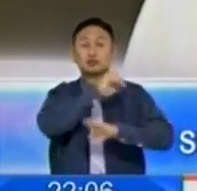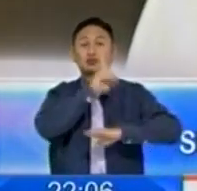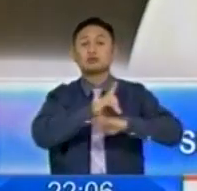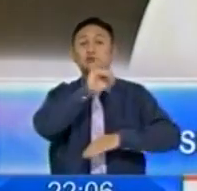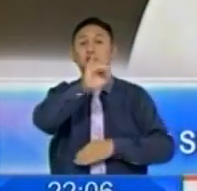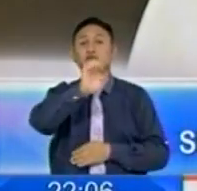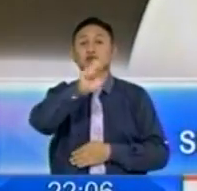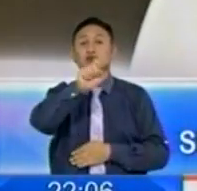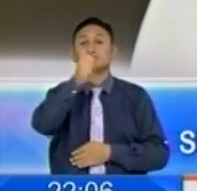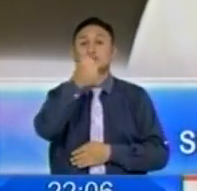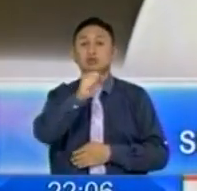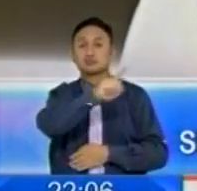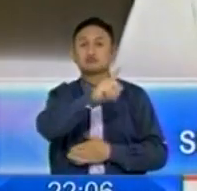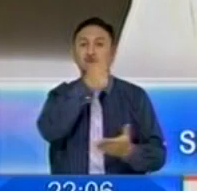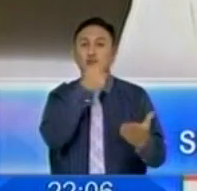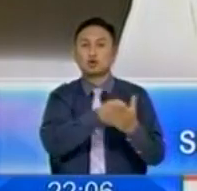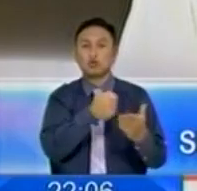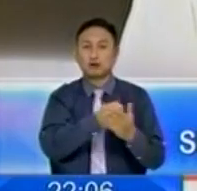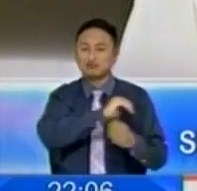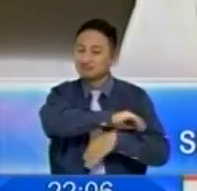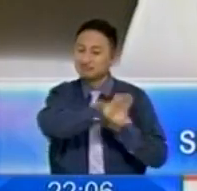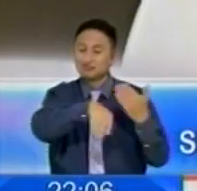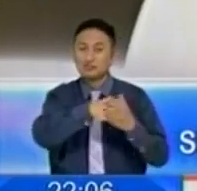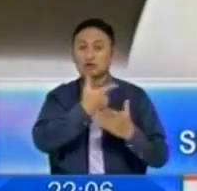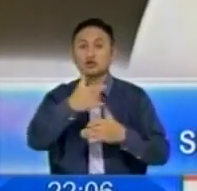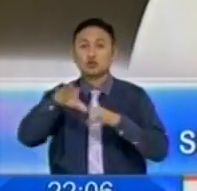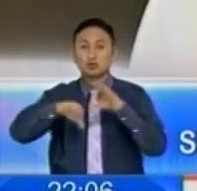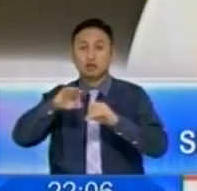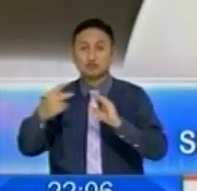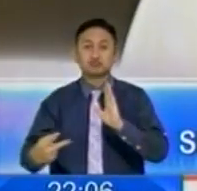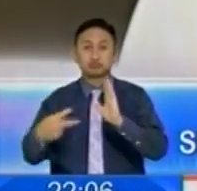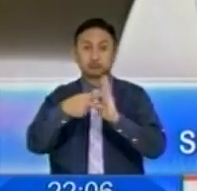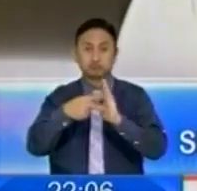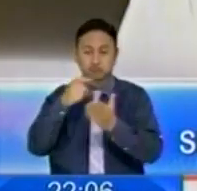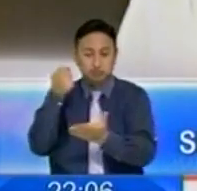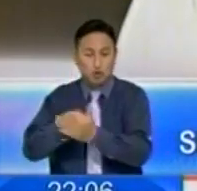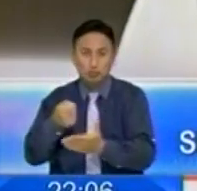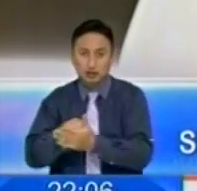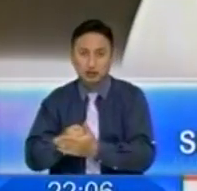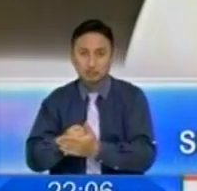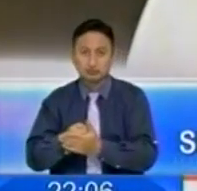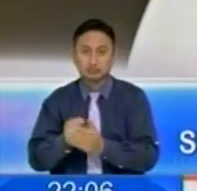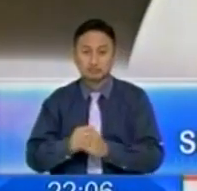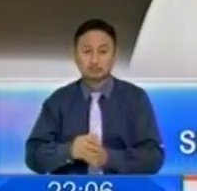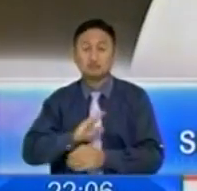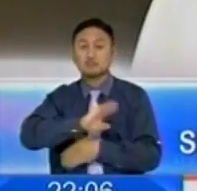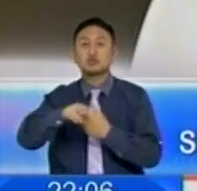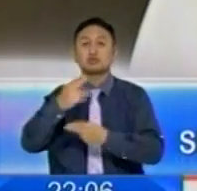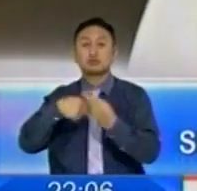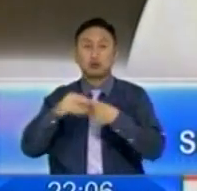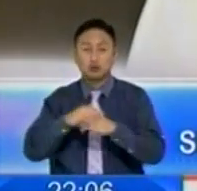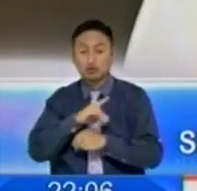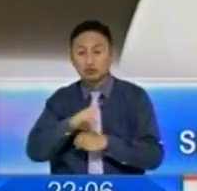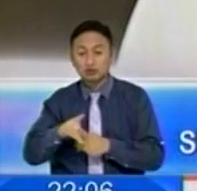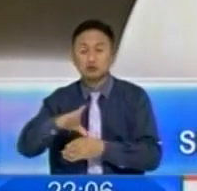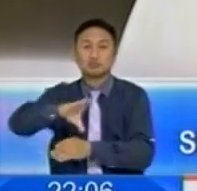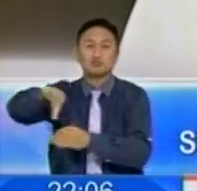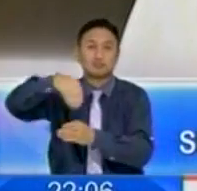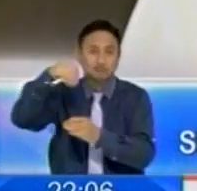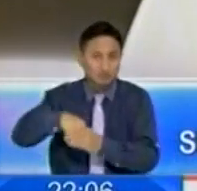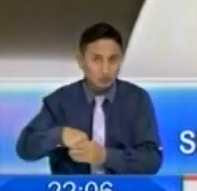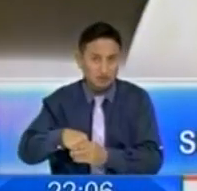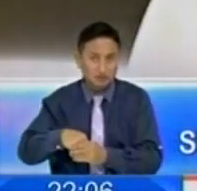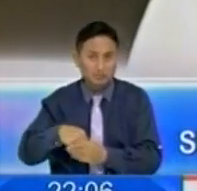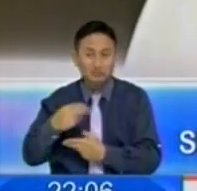IEPS la compra de todos los activos de la cooperativa Coopera, la compra de todo el negocio, las fondas, todo